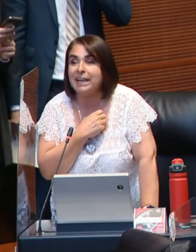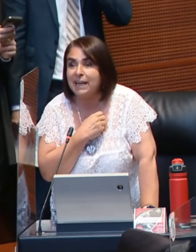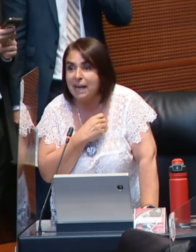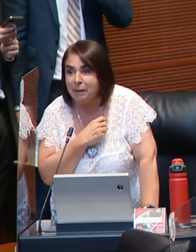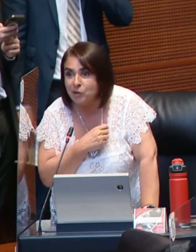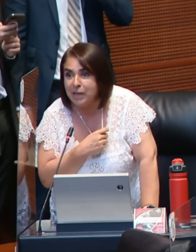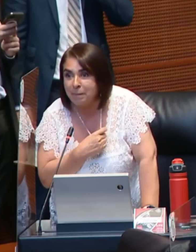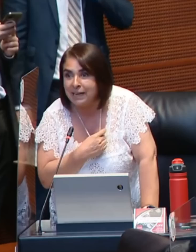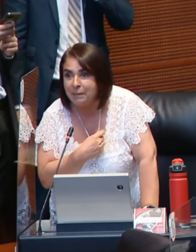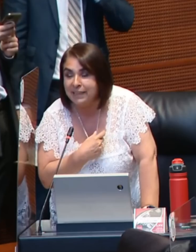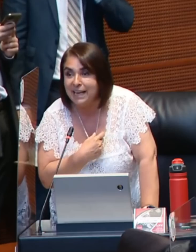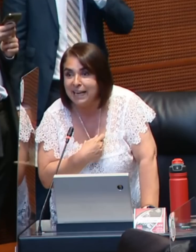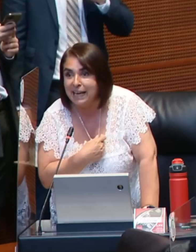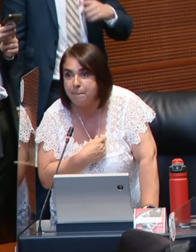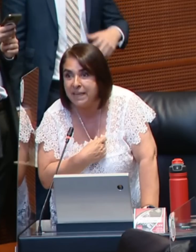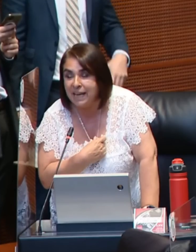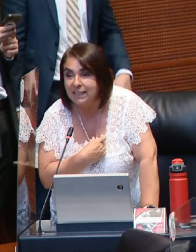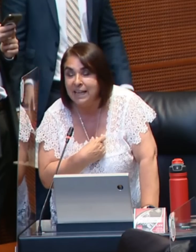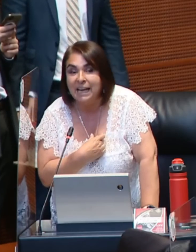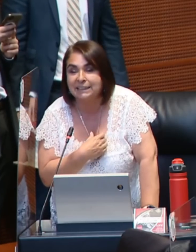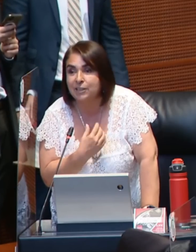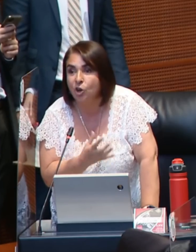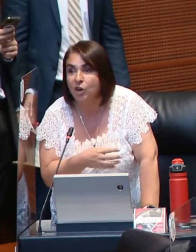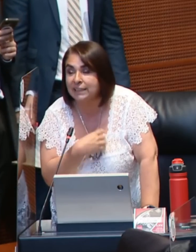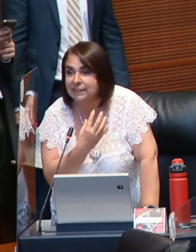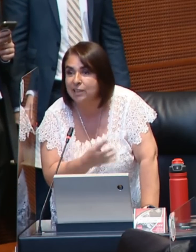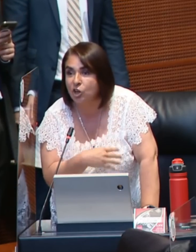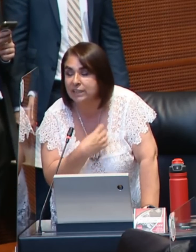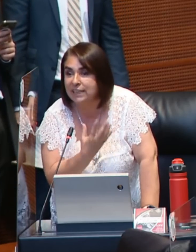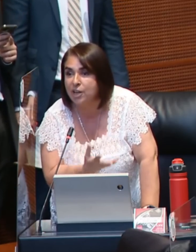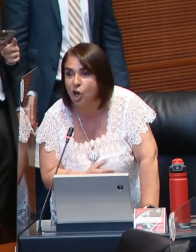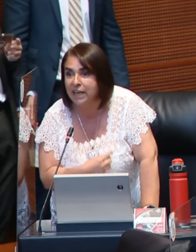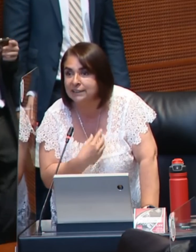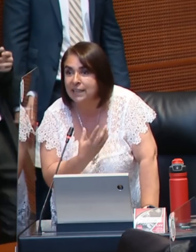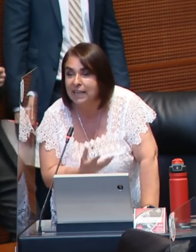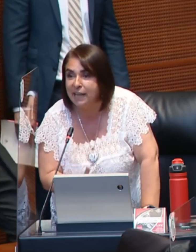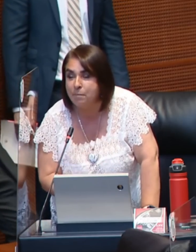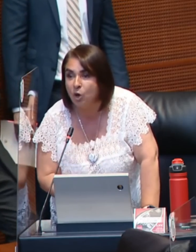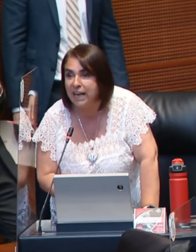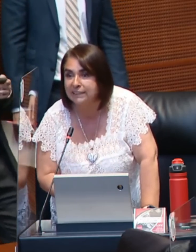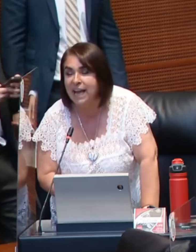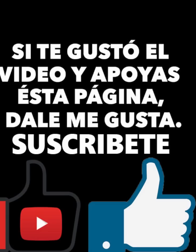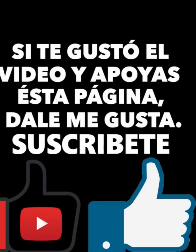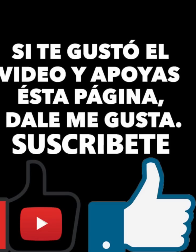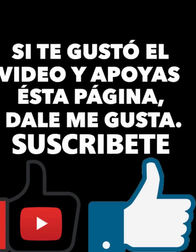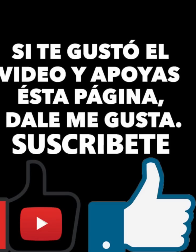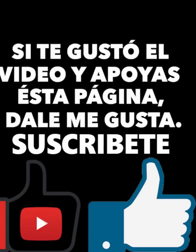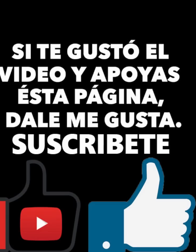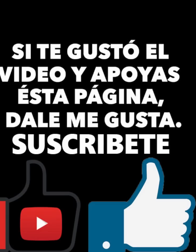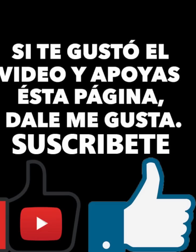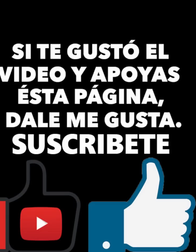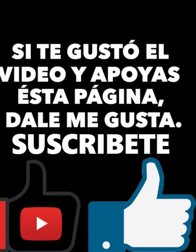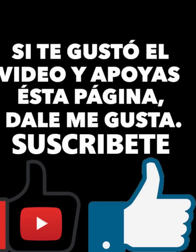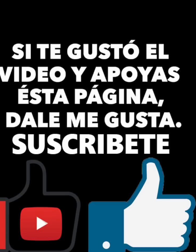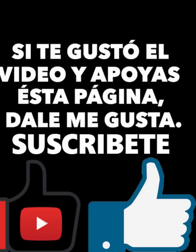ahora que tengan mayoría parlamentaria que la pidan las señoras y señores traidores de la democracia, que pidan su